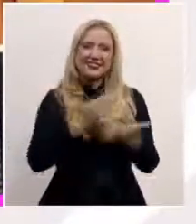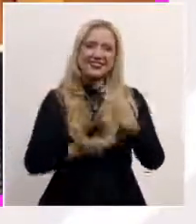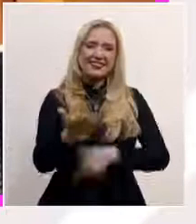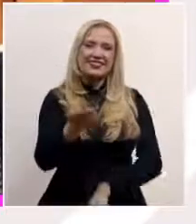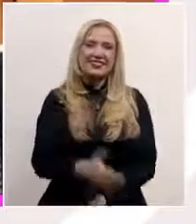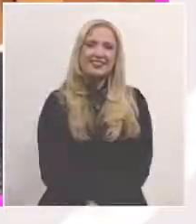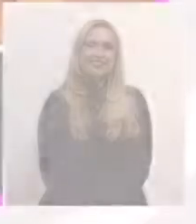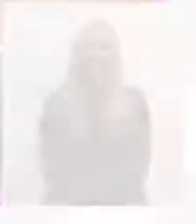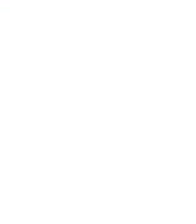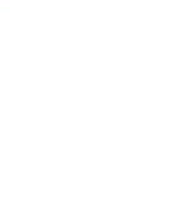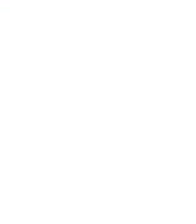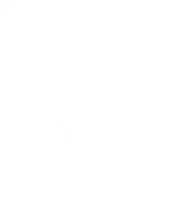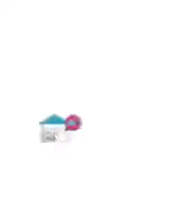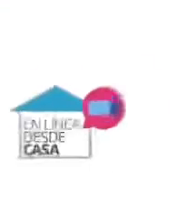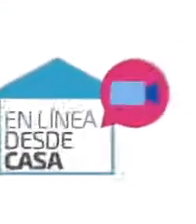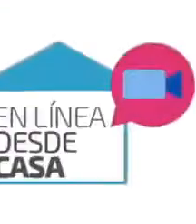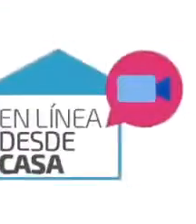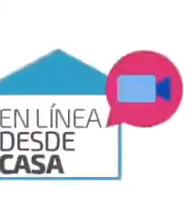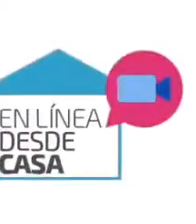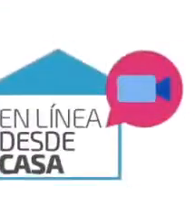regresamos.